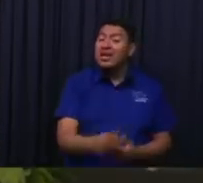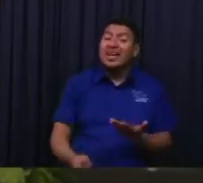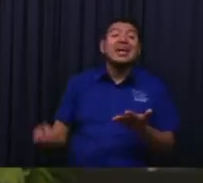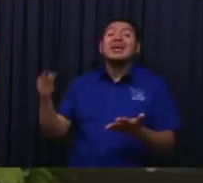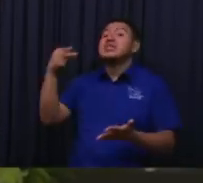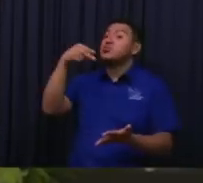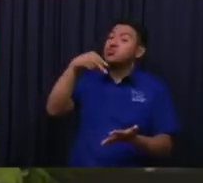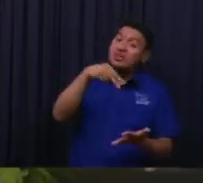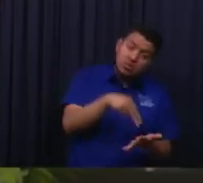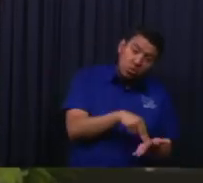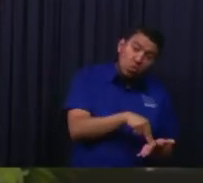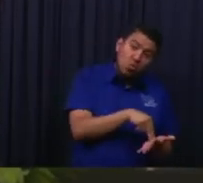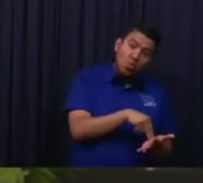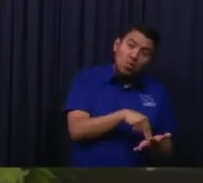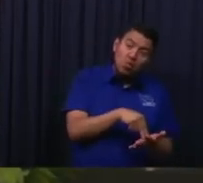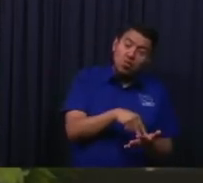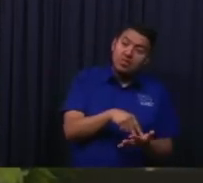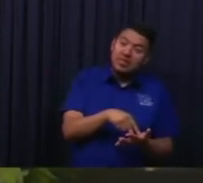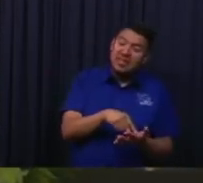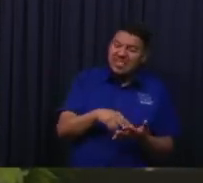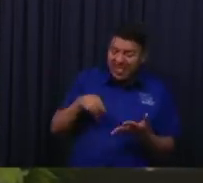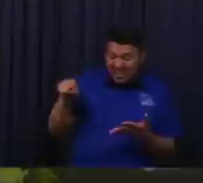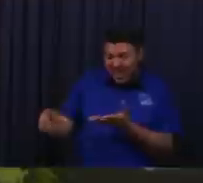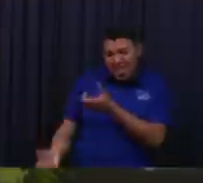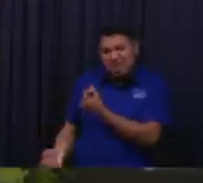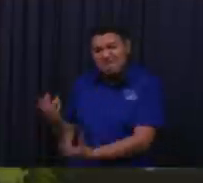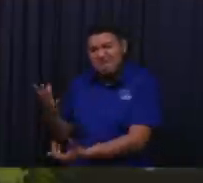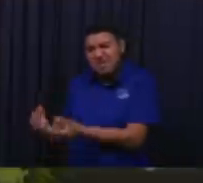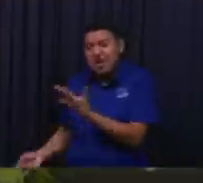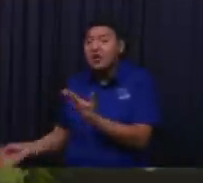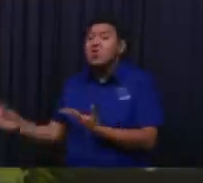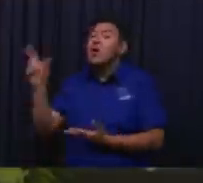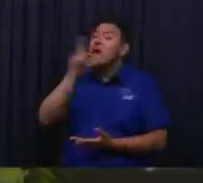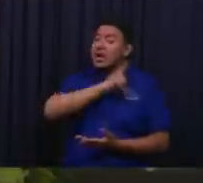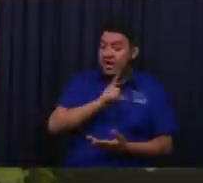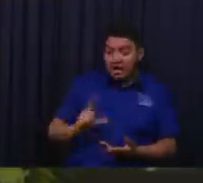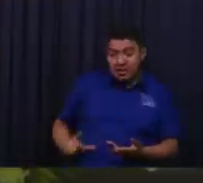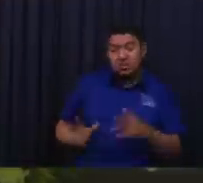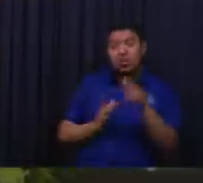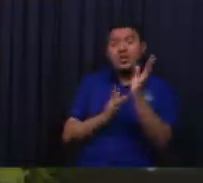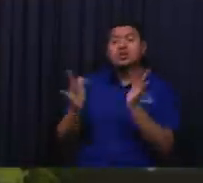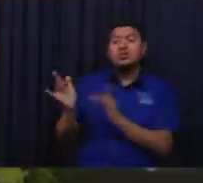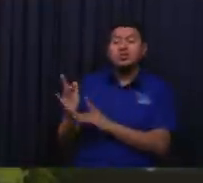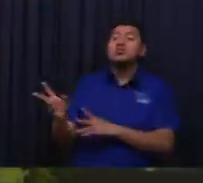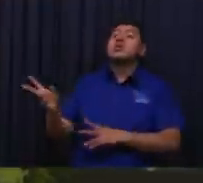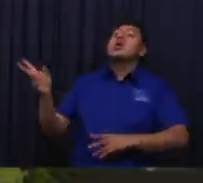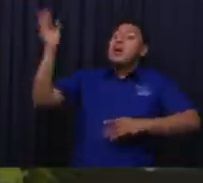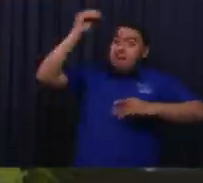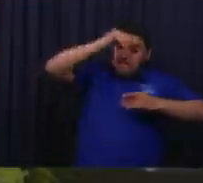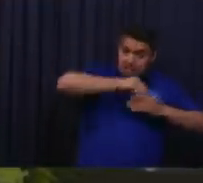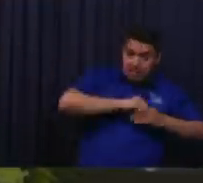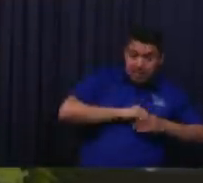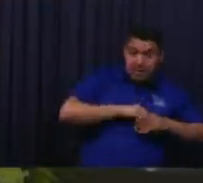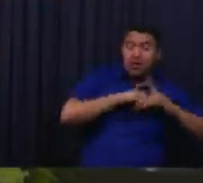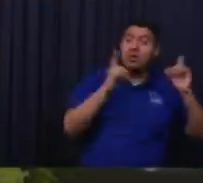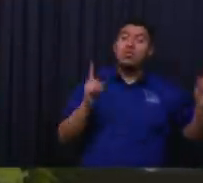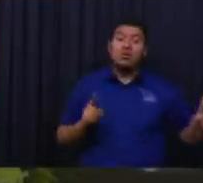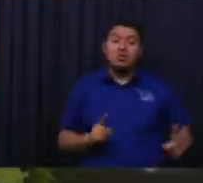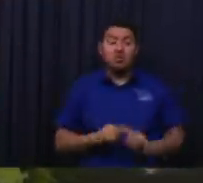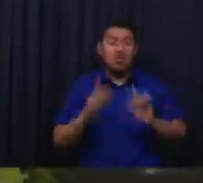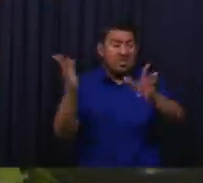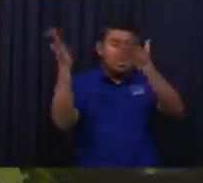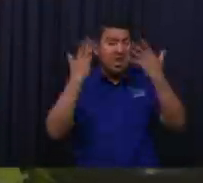resucitó de entre los muertos a Cristo Jesús mora en vosotros, vivificará también vuestros cuerpos